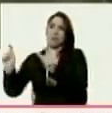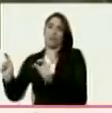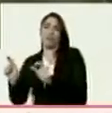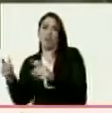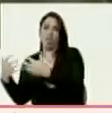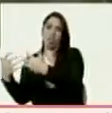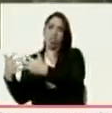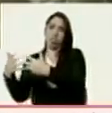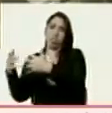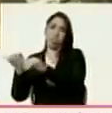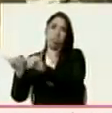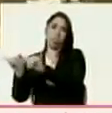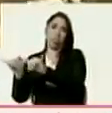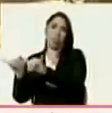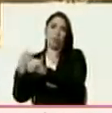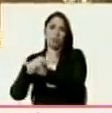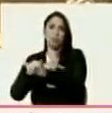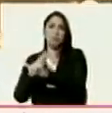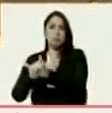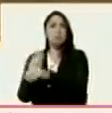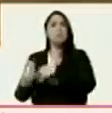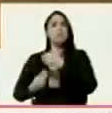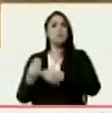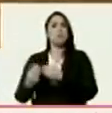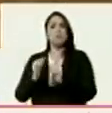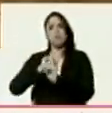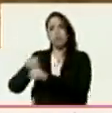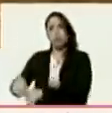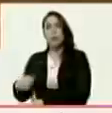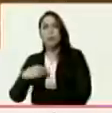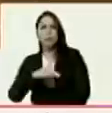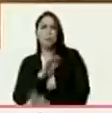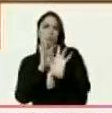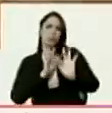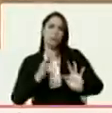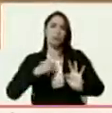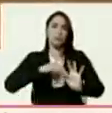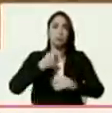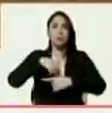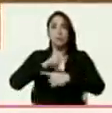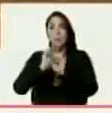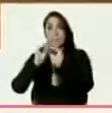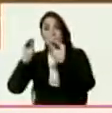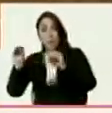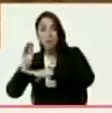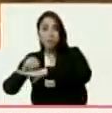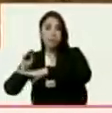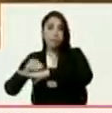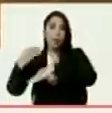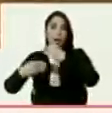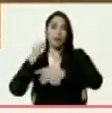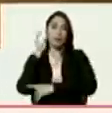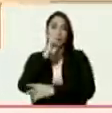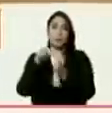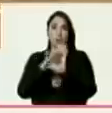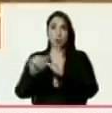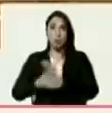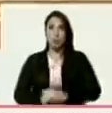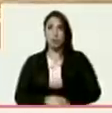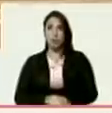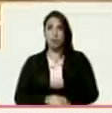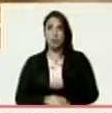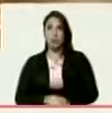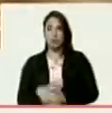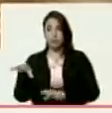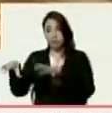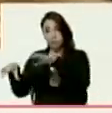Imaginemos lo que no podemos hacer. De todas maneras, repito, es el primer aviso que hace la Asamblea Nacional Constituyente a las